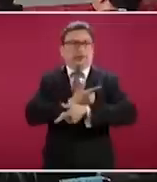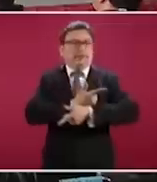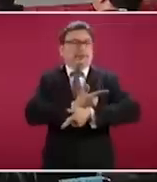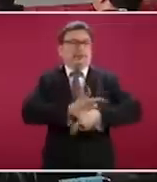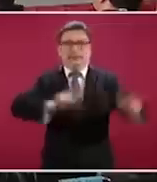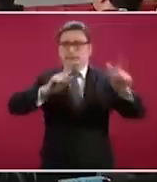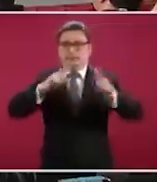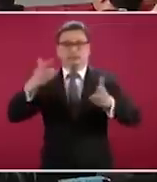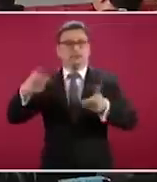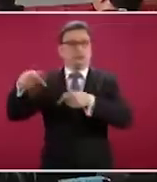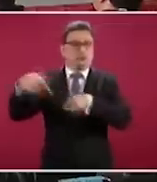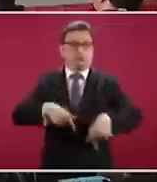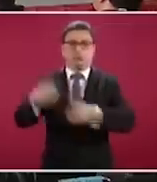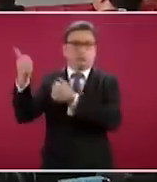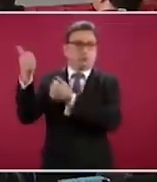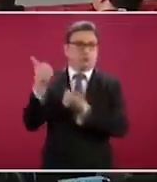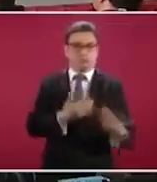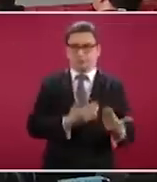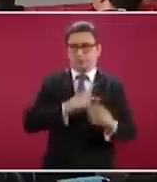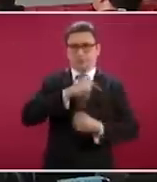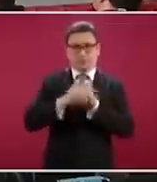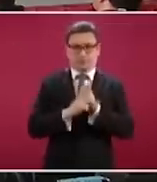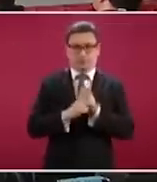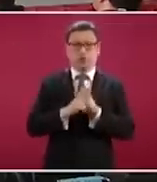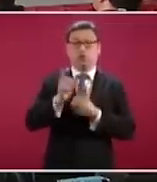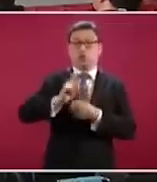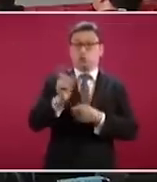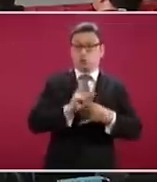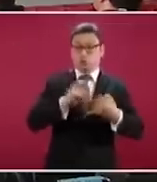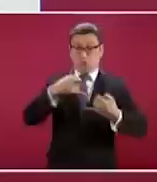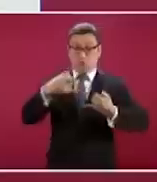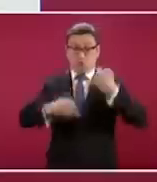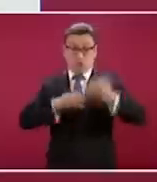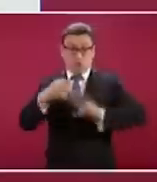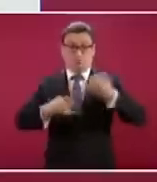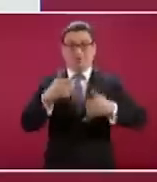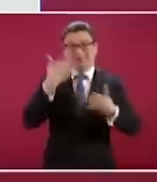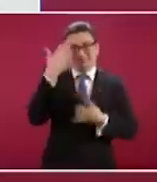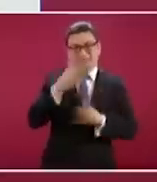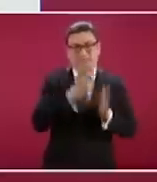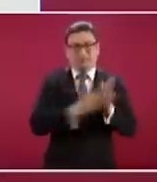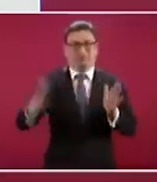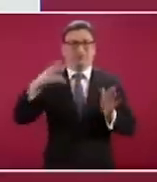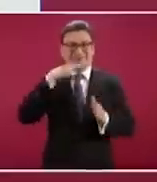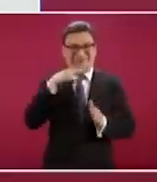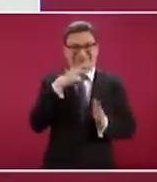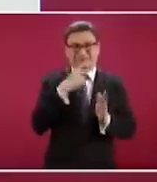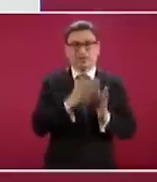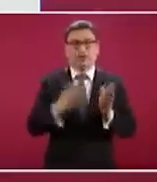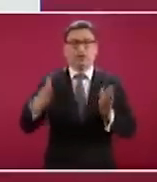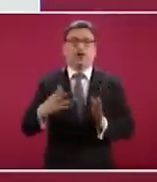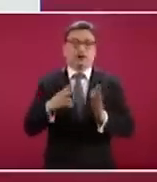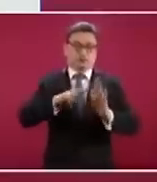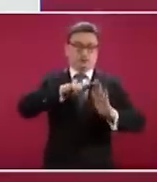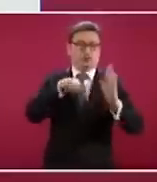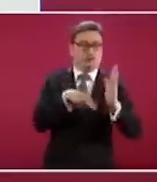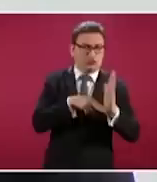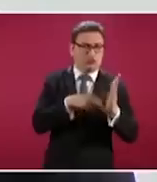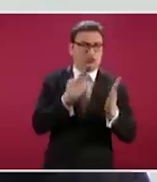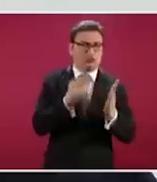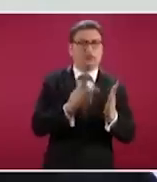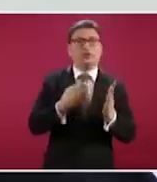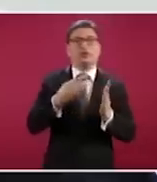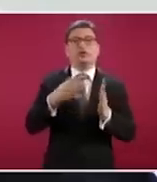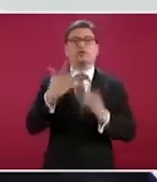nuestro país. En caso que sean juguetes en esta temporada decembrina, está sujeta a la norma y la franquicia